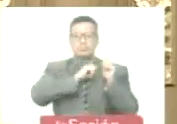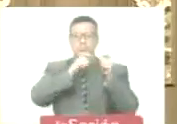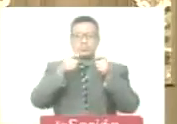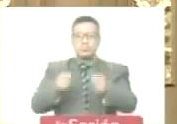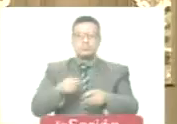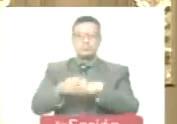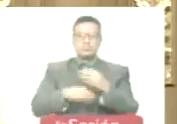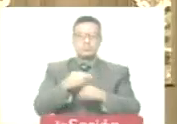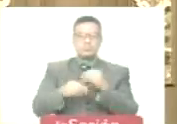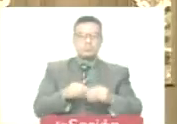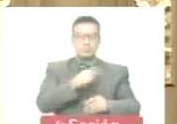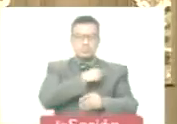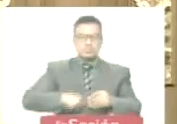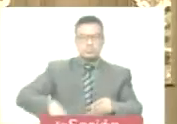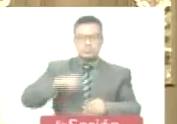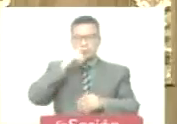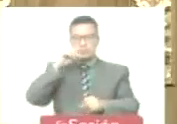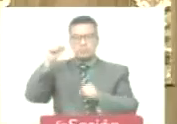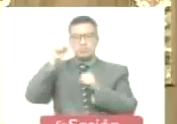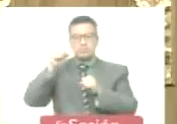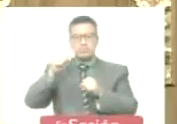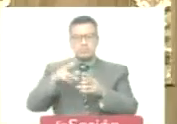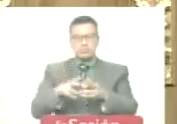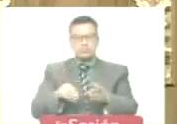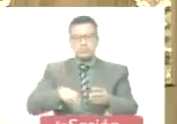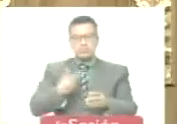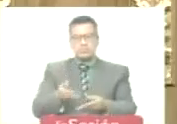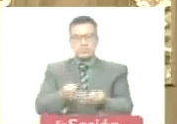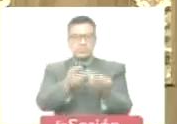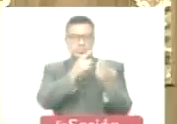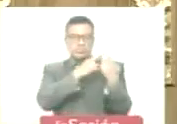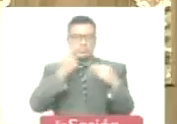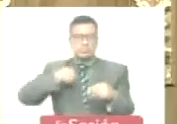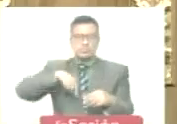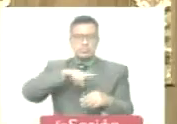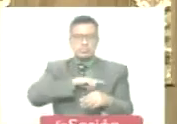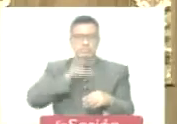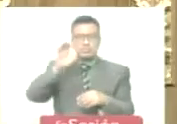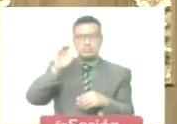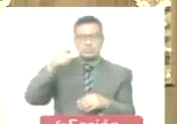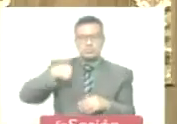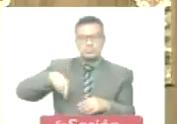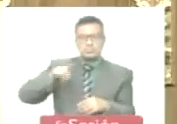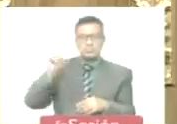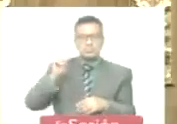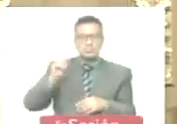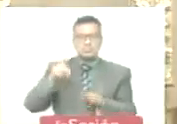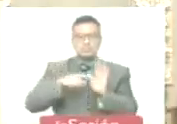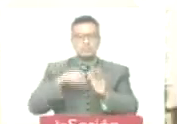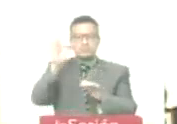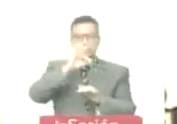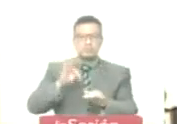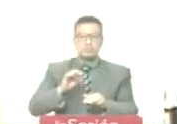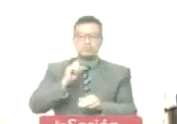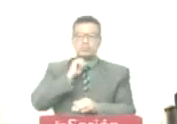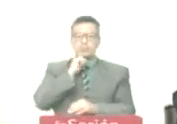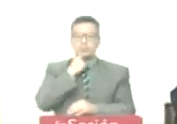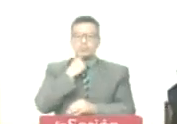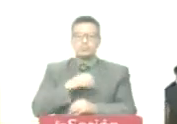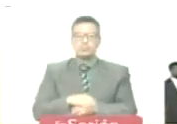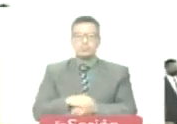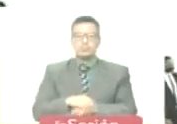ha hecho el presidente Nicolás Maduro para representar a nuestra digna patria Venezuela ante la Federación